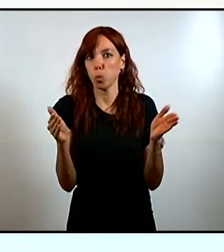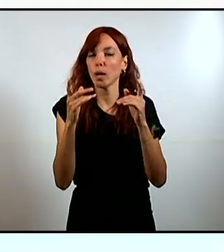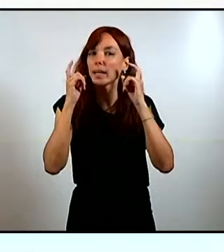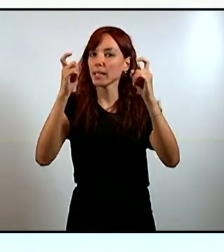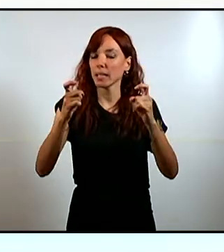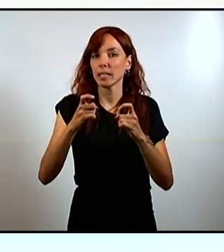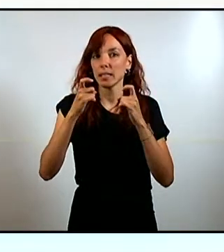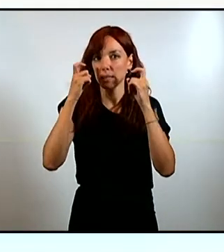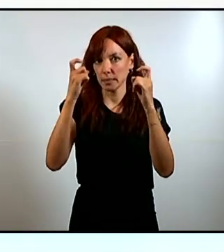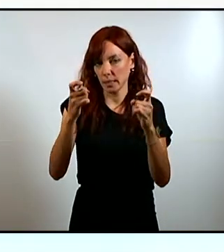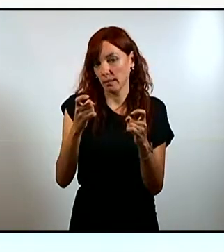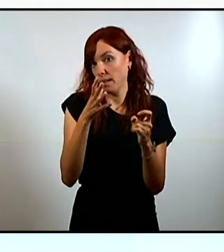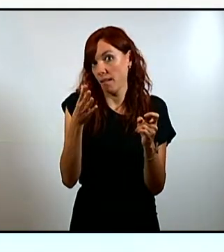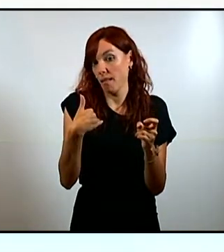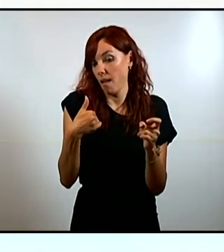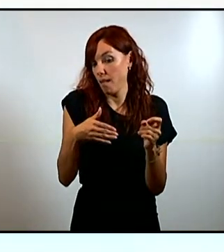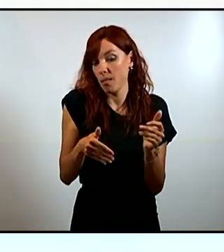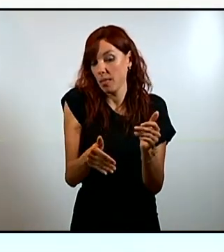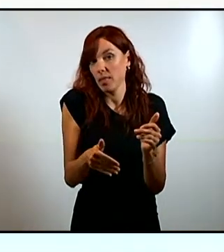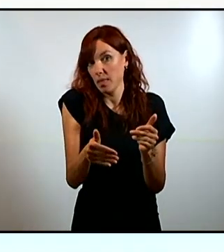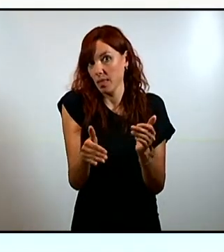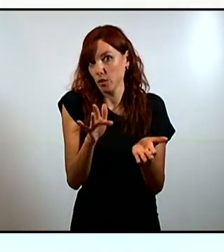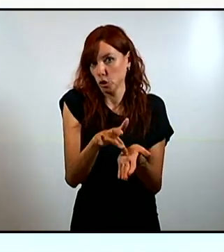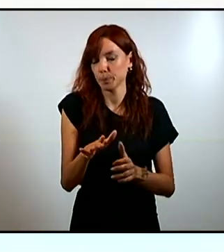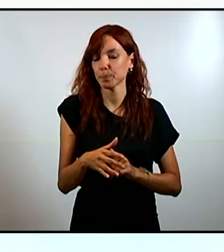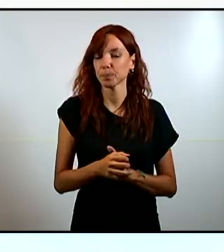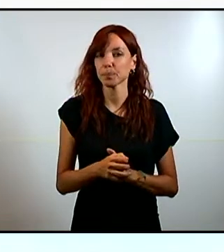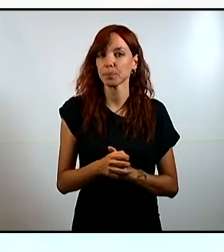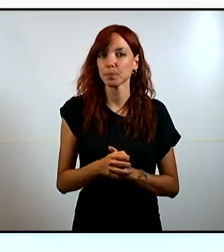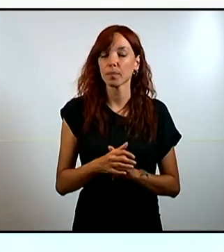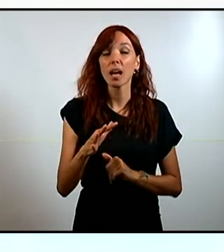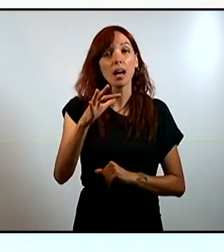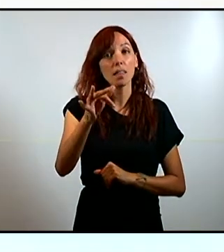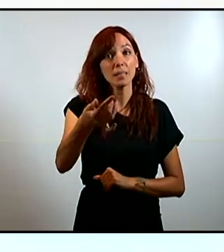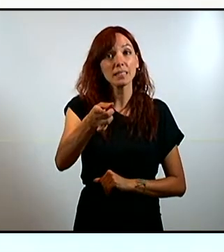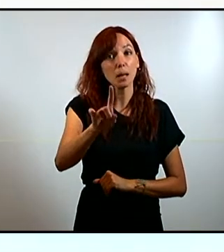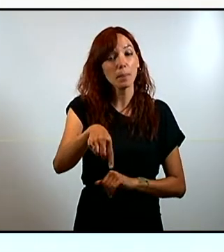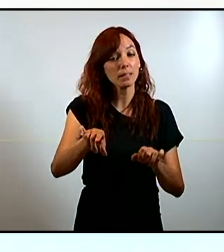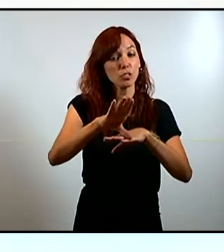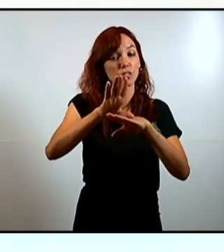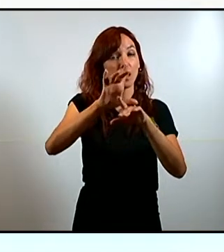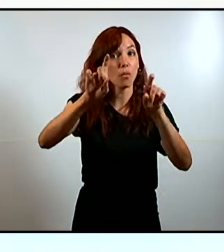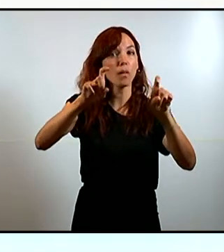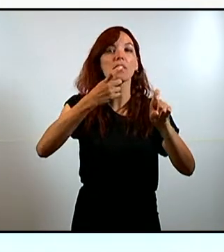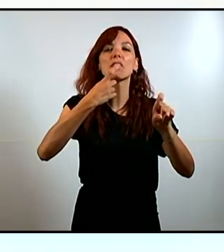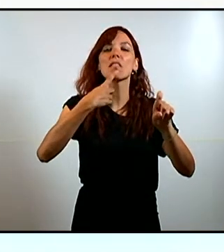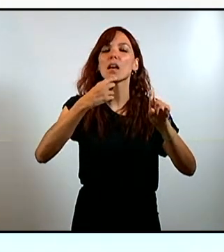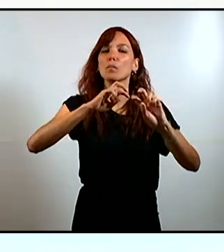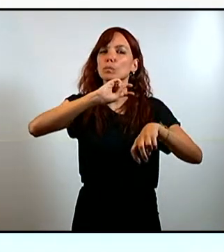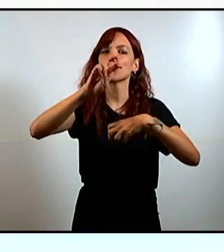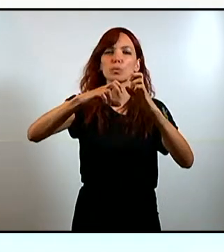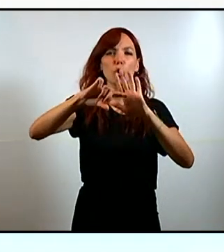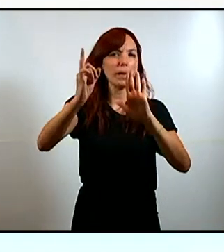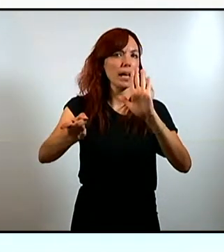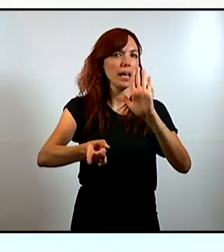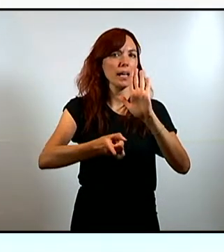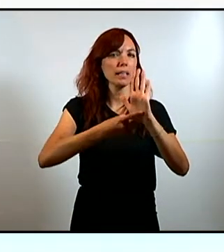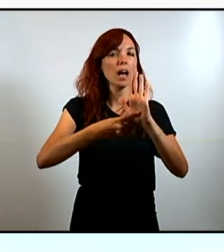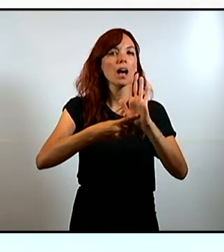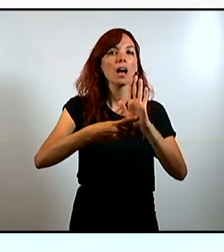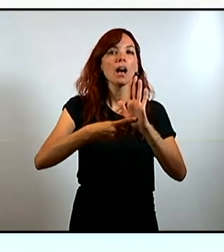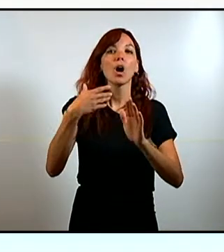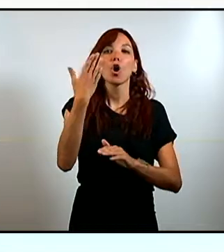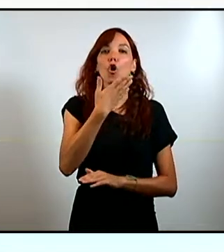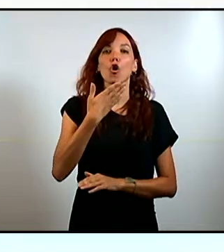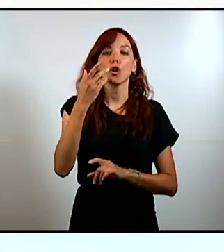tiene este momento, ¿no? Pero además ha destacado la reforma integral del edificio principal del Colegio de